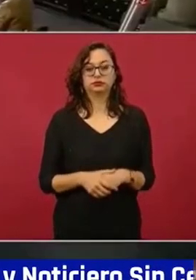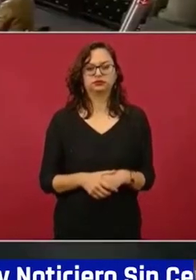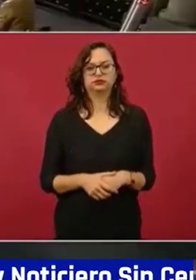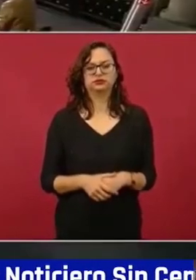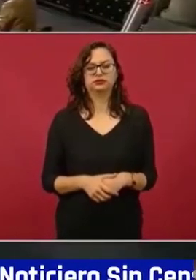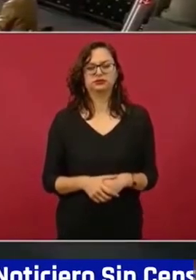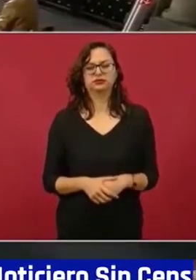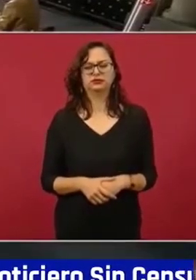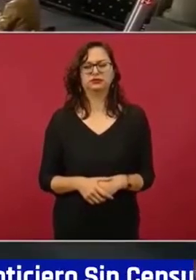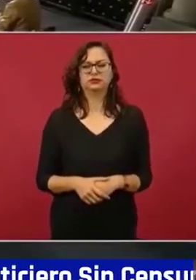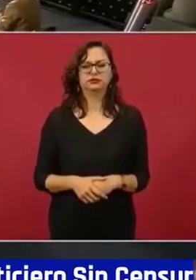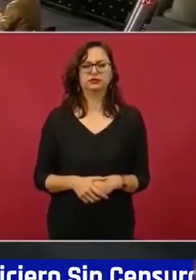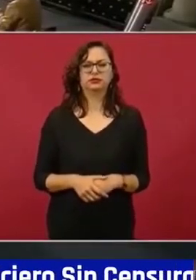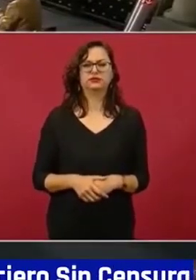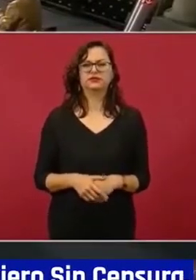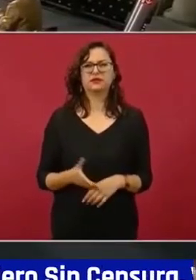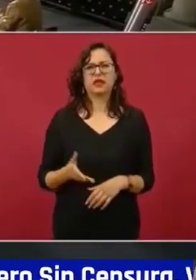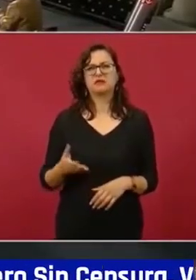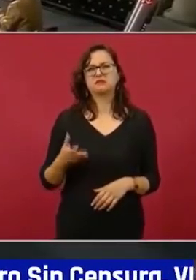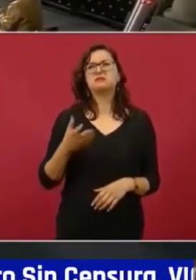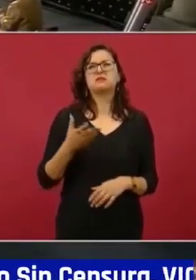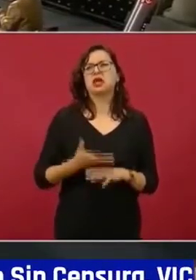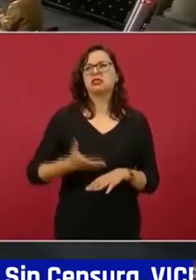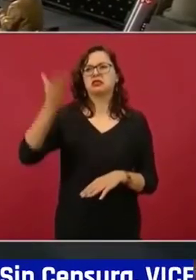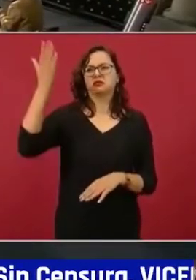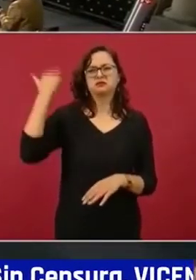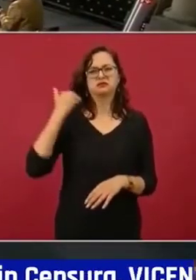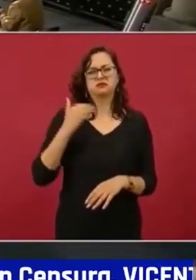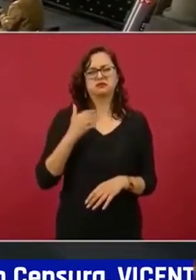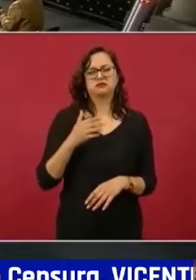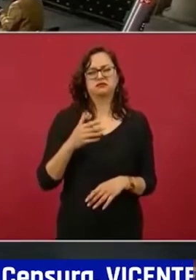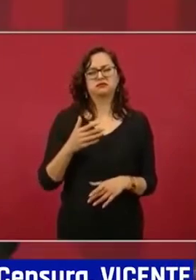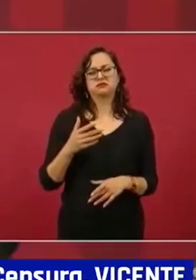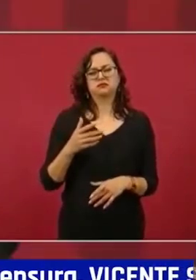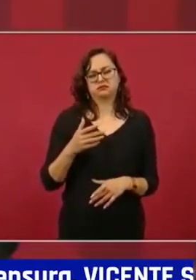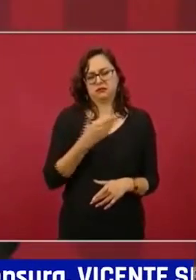en tiempos de Calderón y de García Luna,